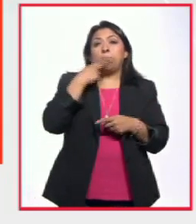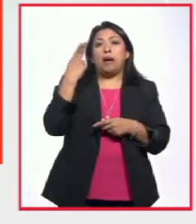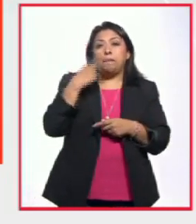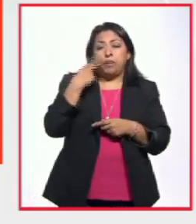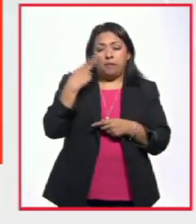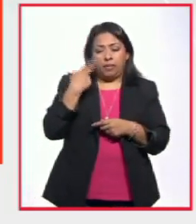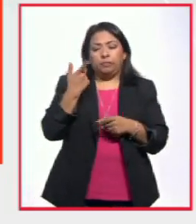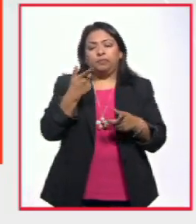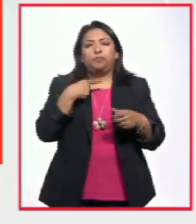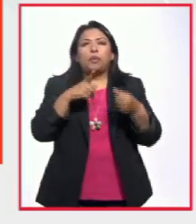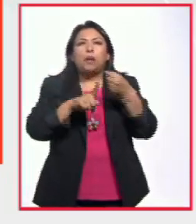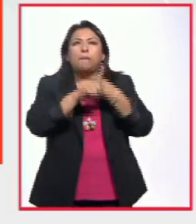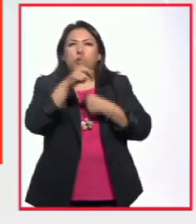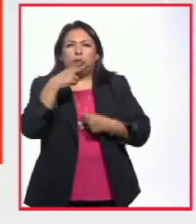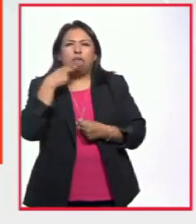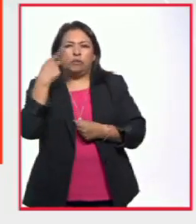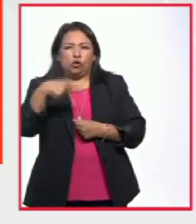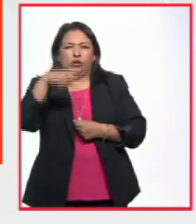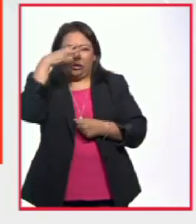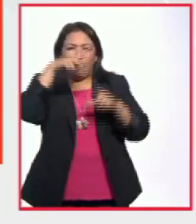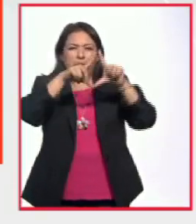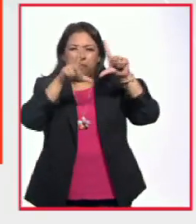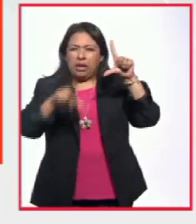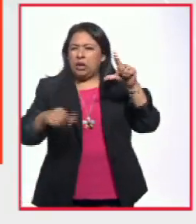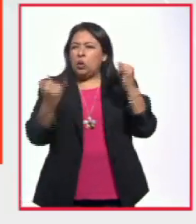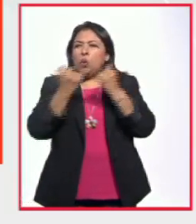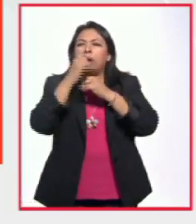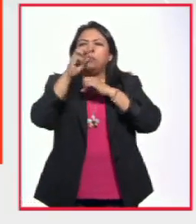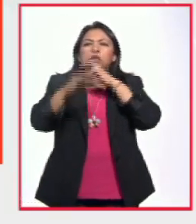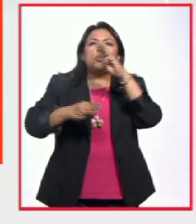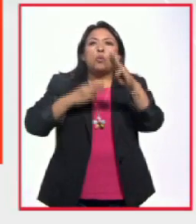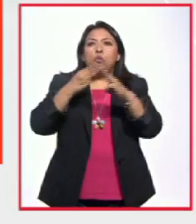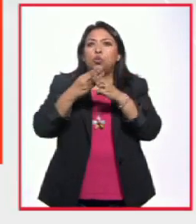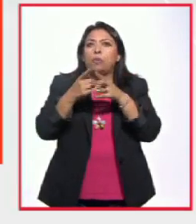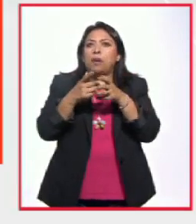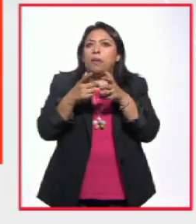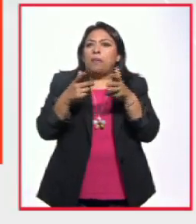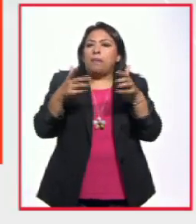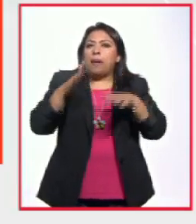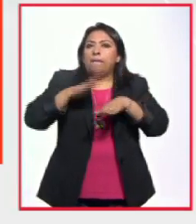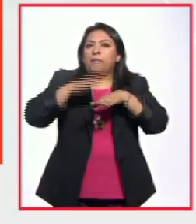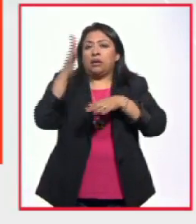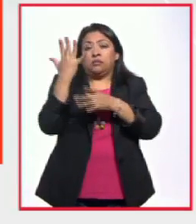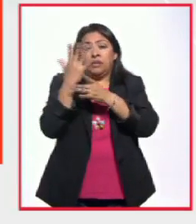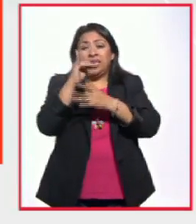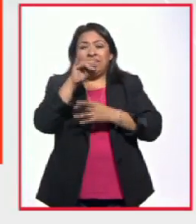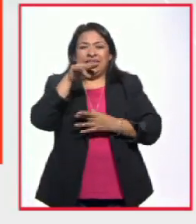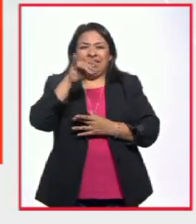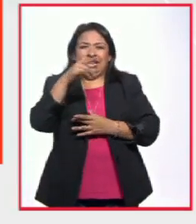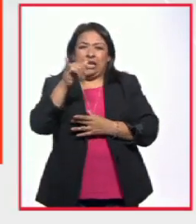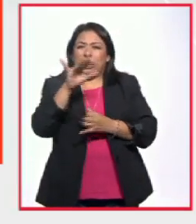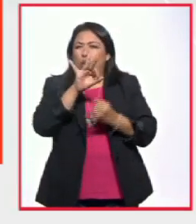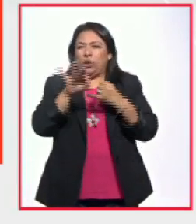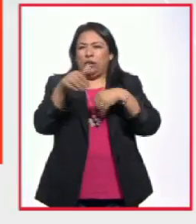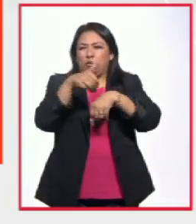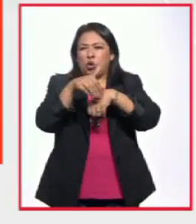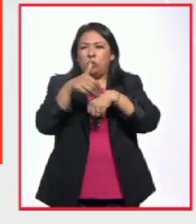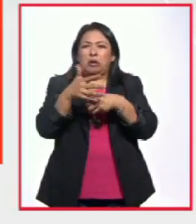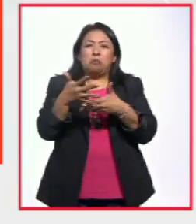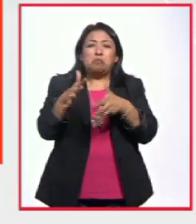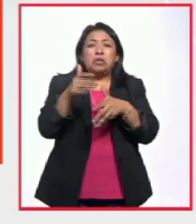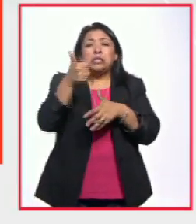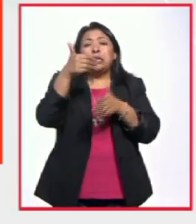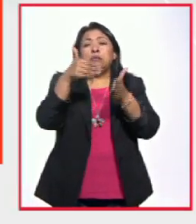El problema del suicidio en México, al igual que en el mundo entero, ha ido en aumento. De acuerdo con el INEGI, las últimas cifras fueron